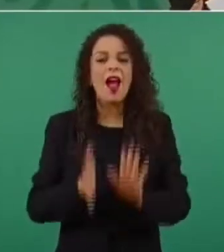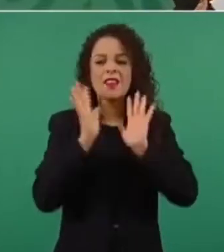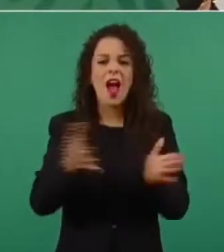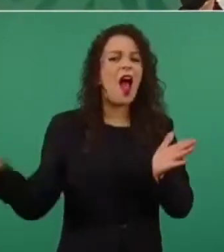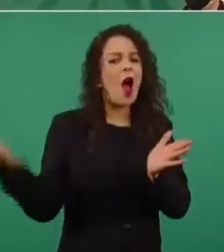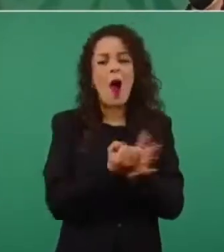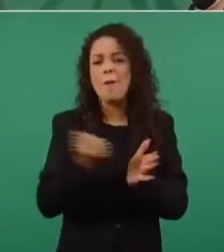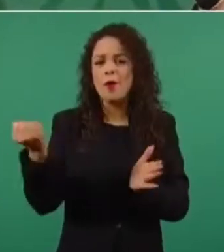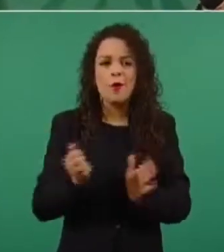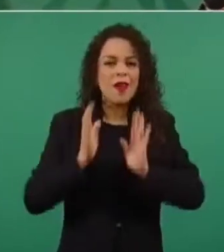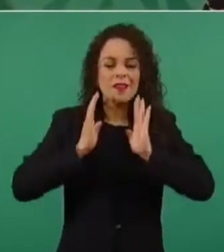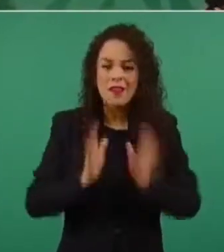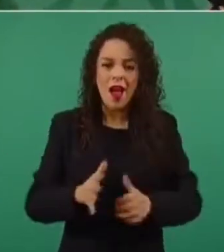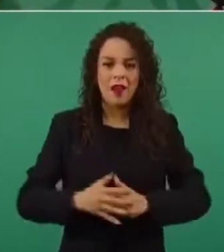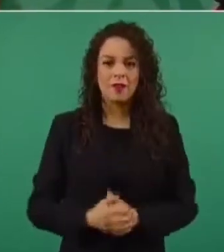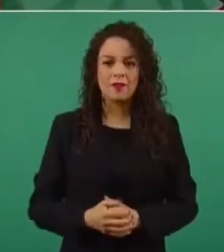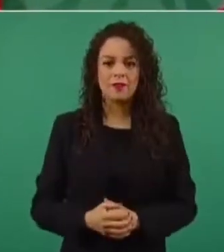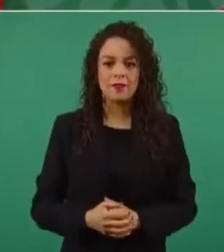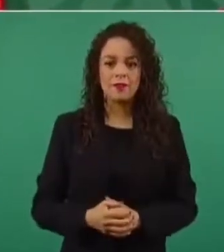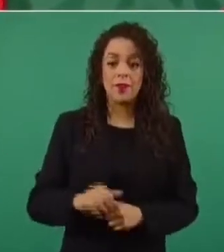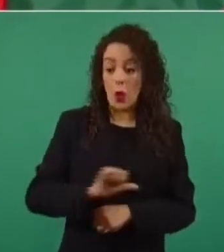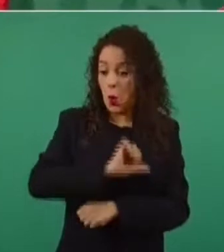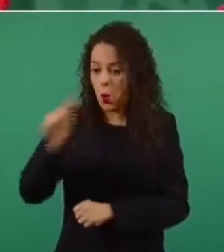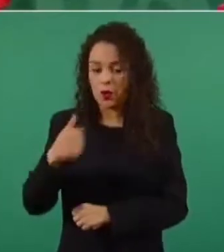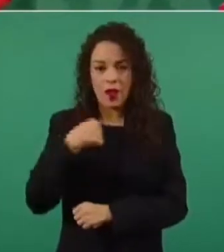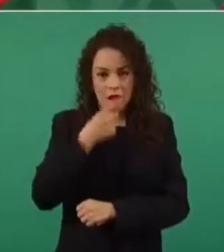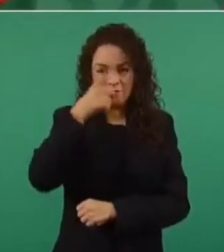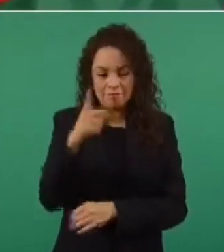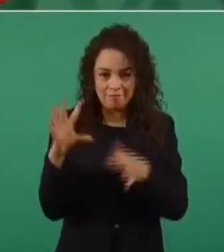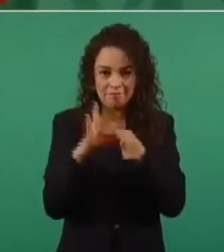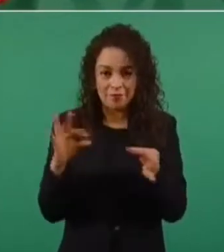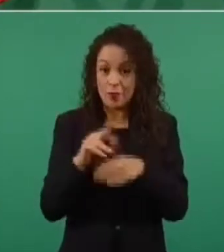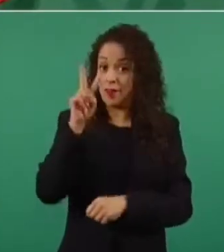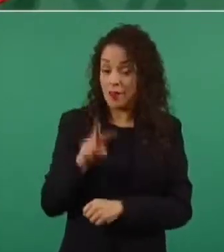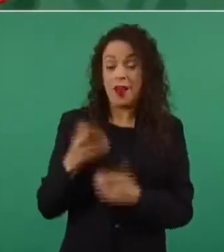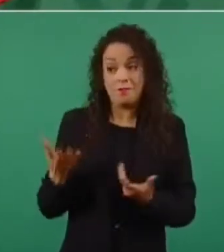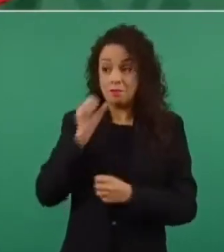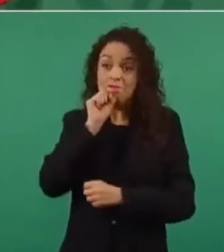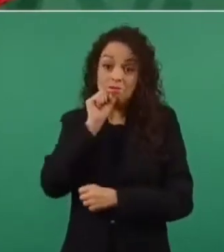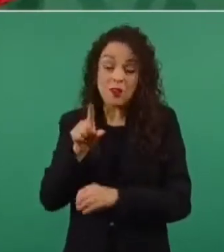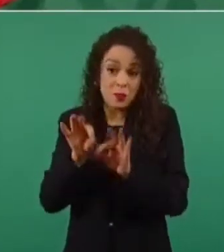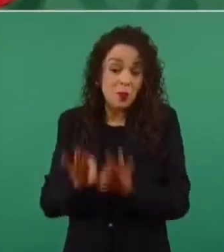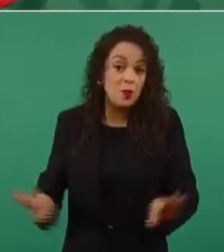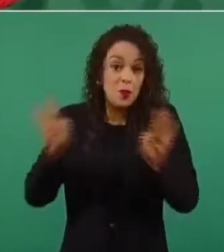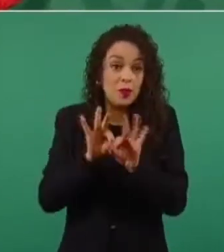aprobaron. Voy a mencionar otra que es clave